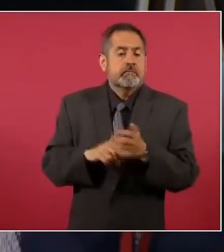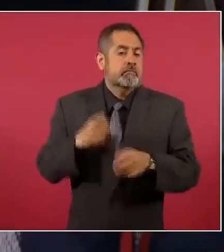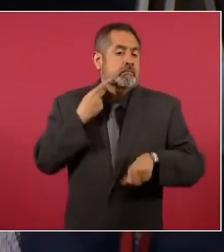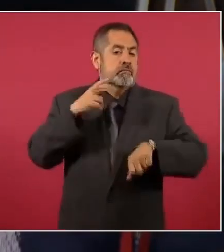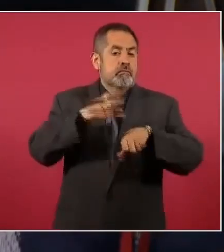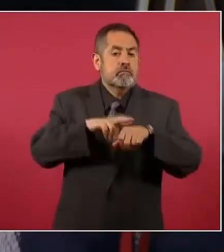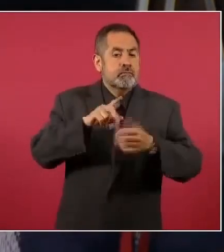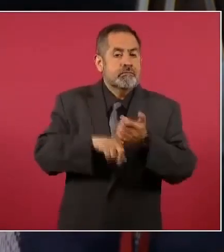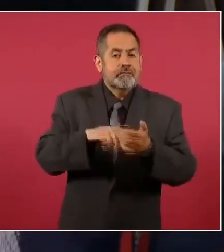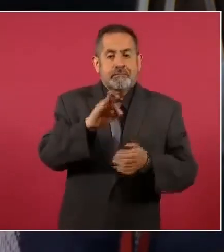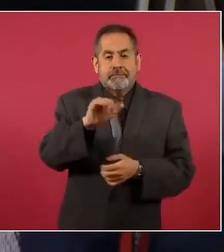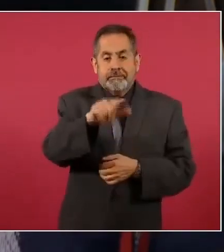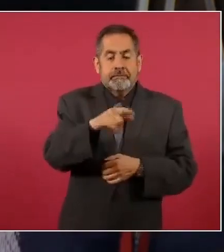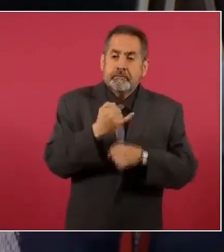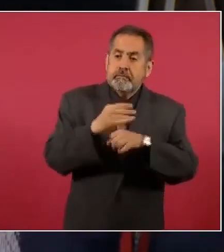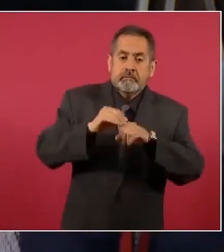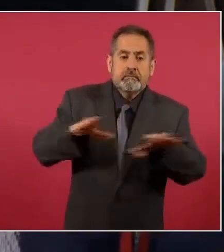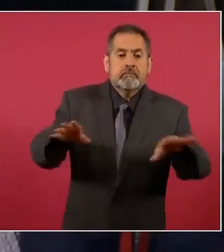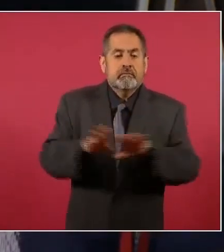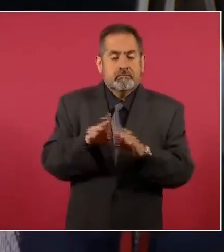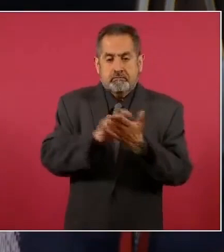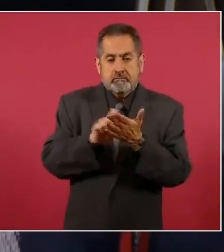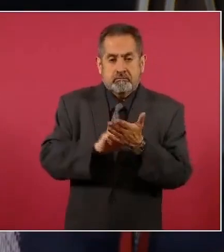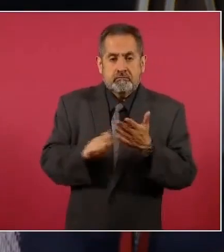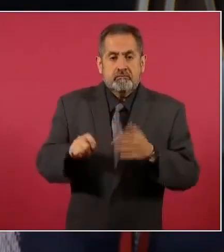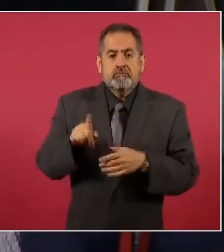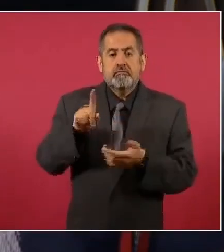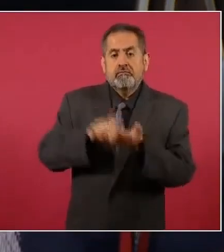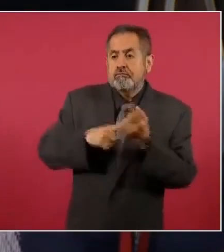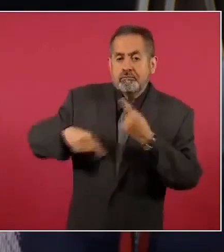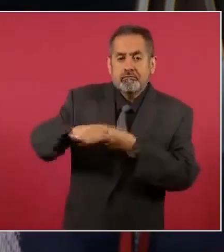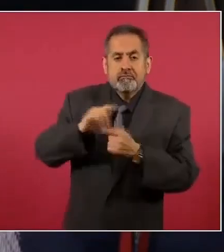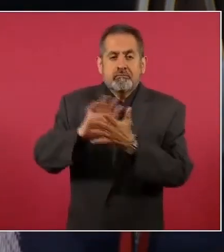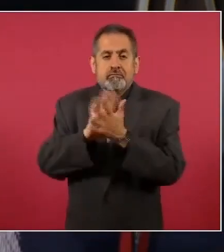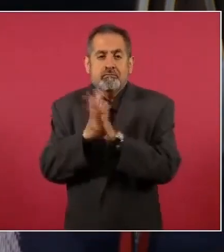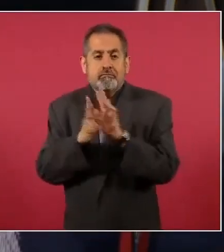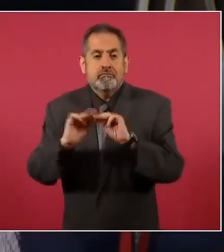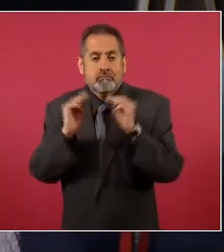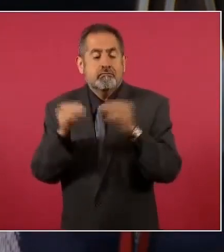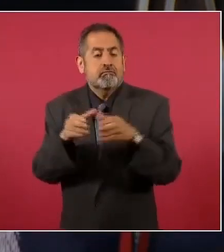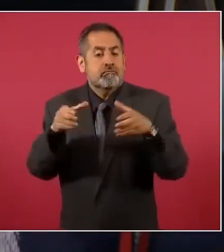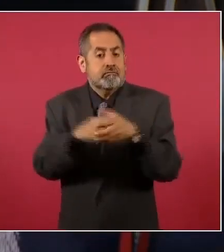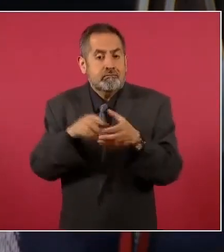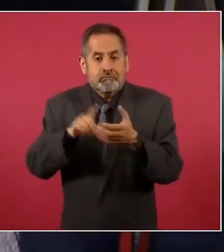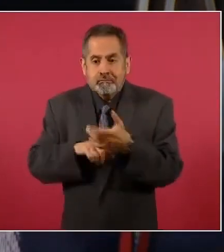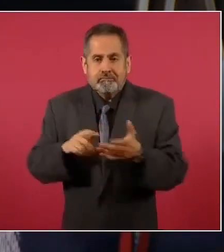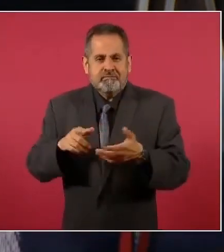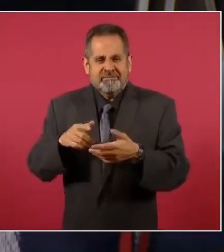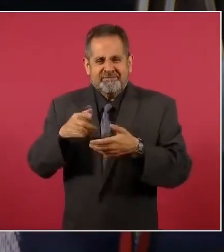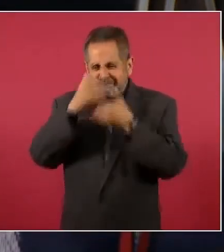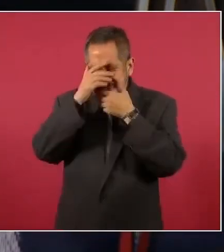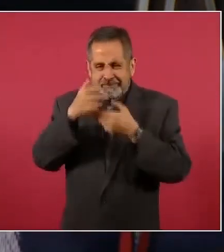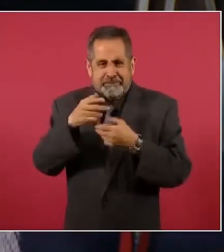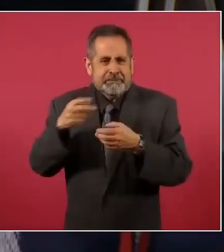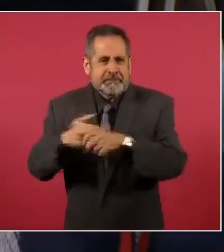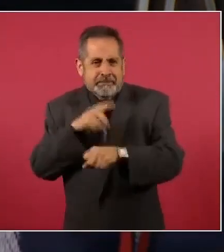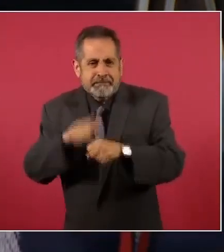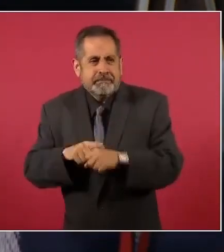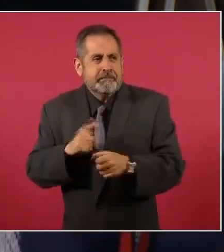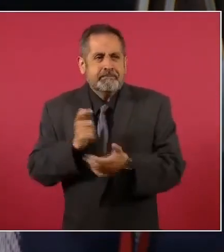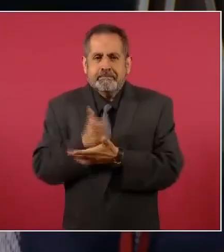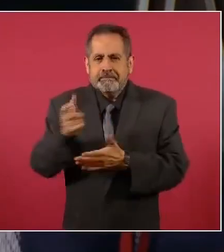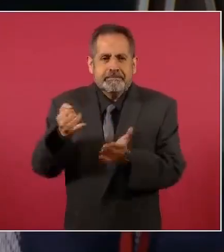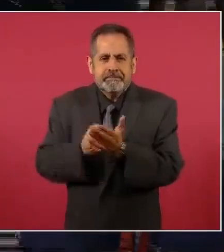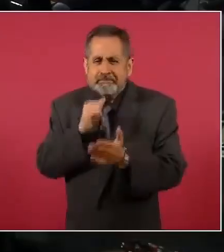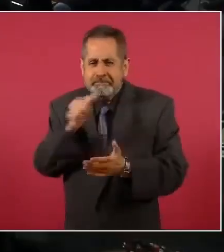Fiscal Federal e informa por escrito que operamos como delincuencia organizada en terrorismo nacional, evasión fiscal